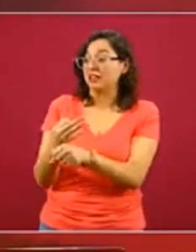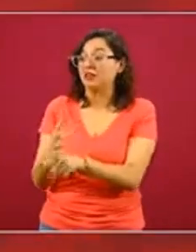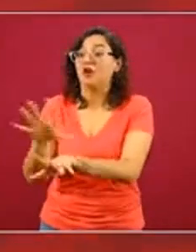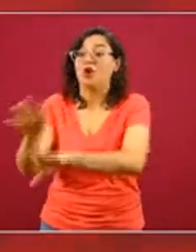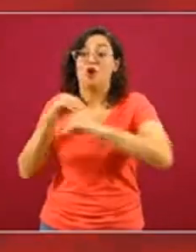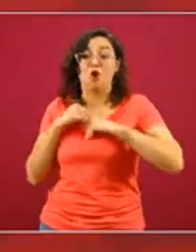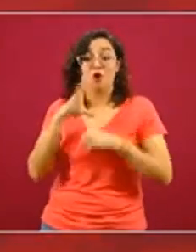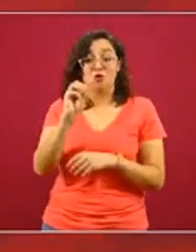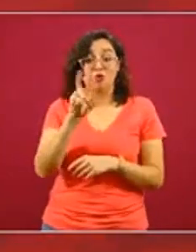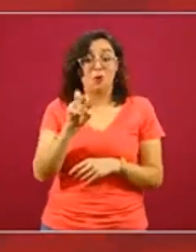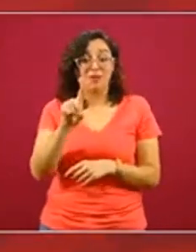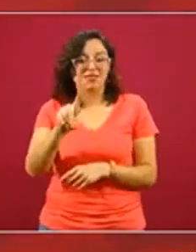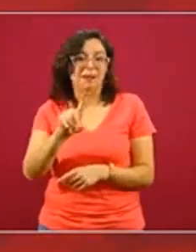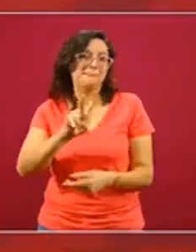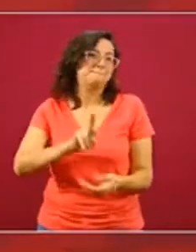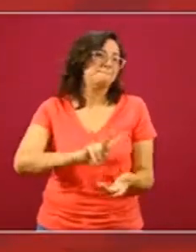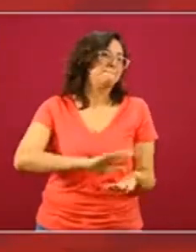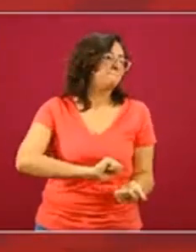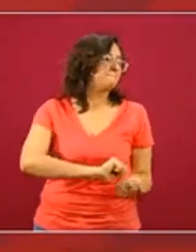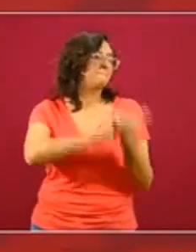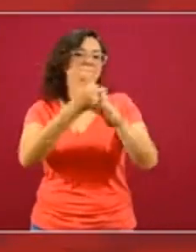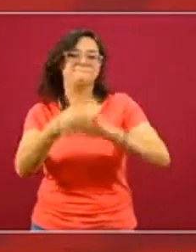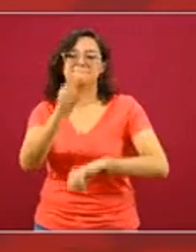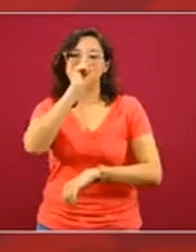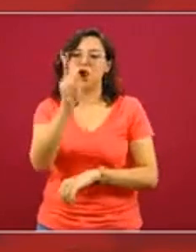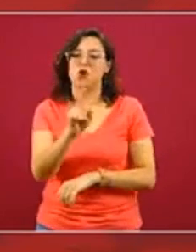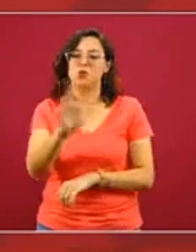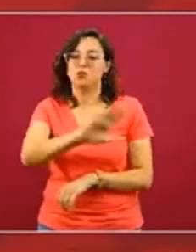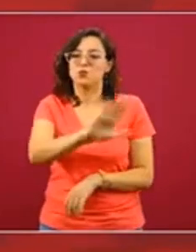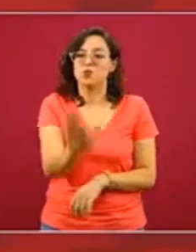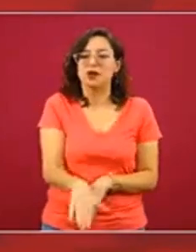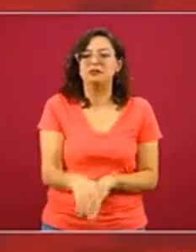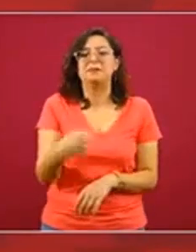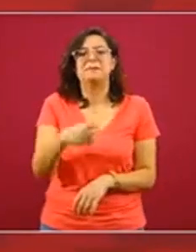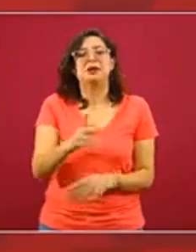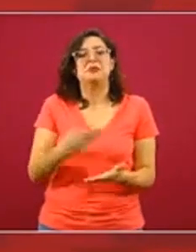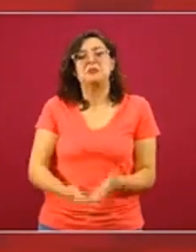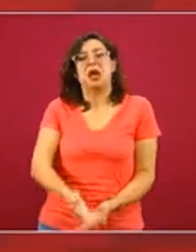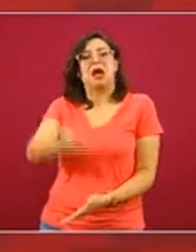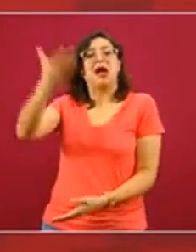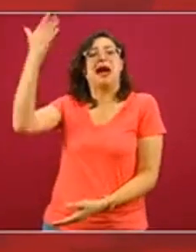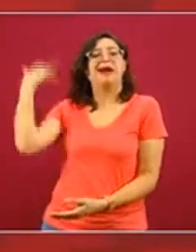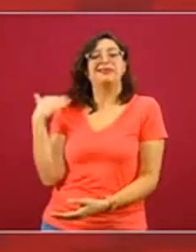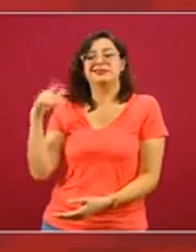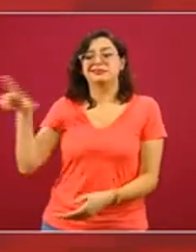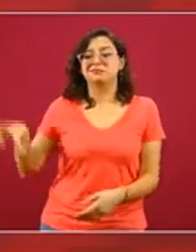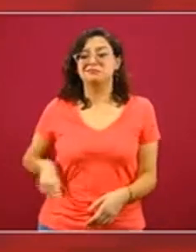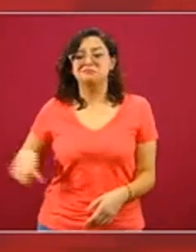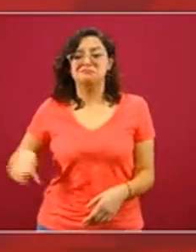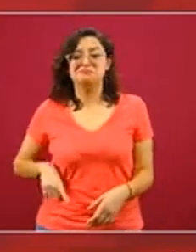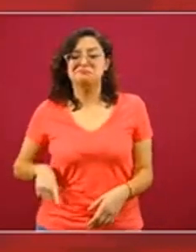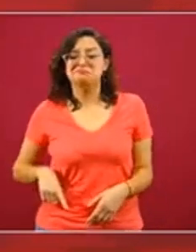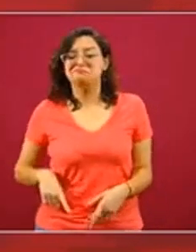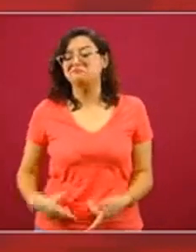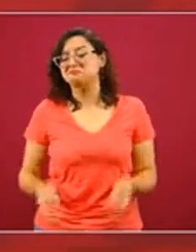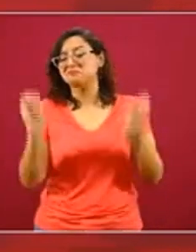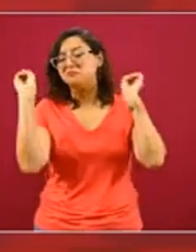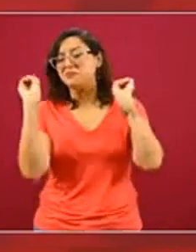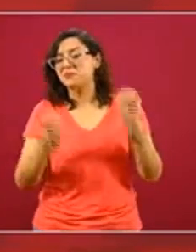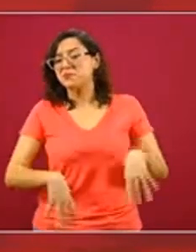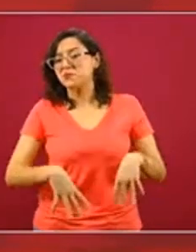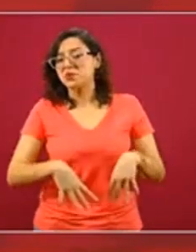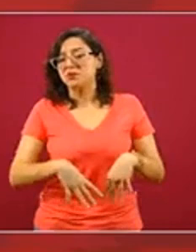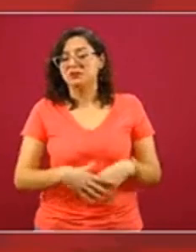COVID, como lo hemos dicho. Pero esto no pareció estar en el empeño del Sistema Nacional de